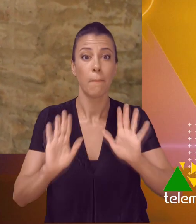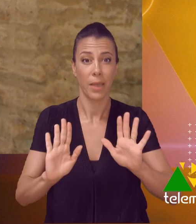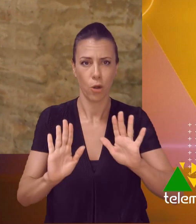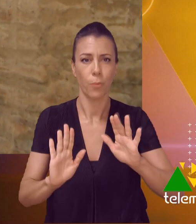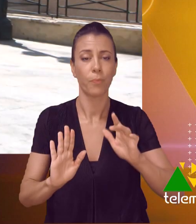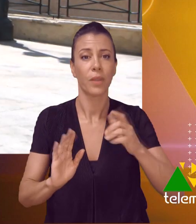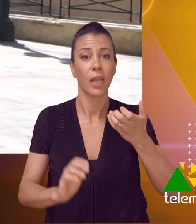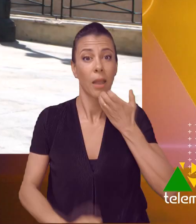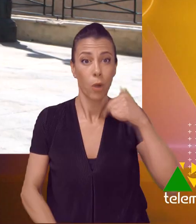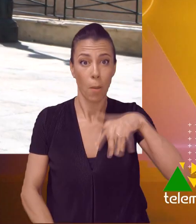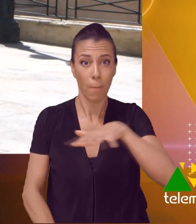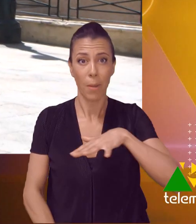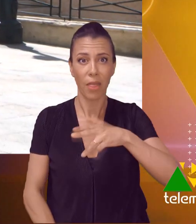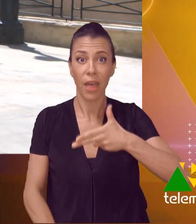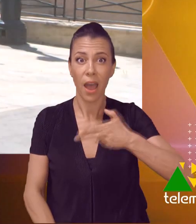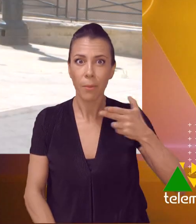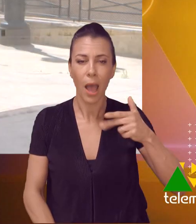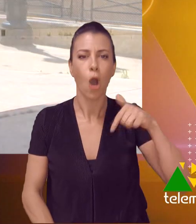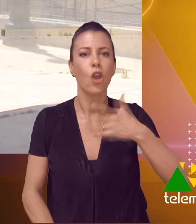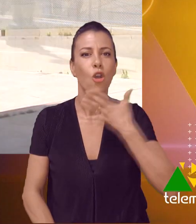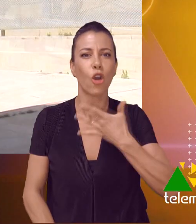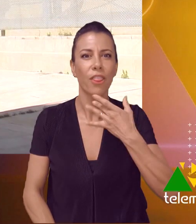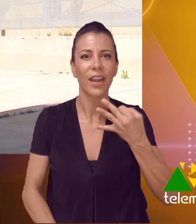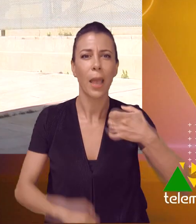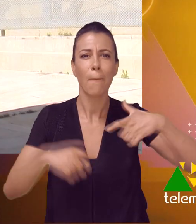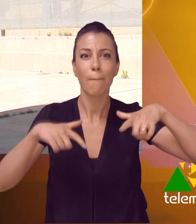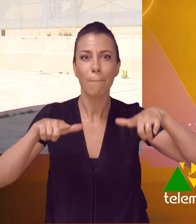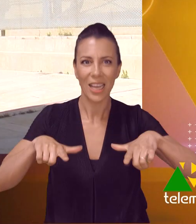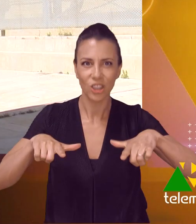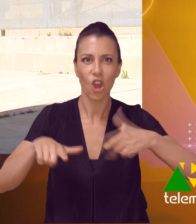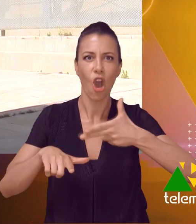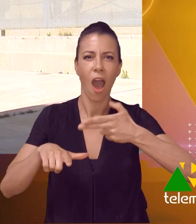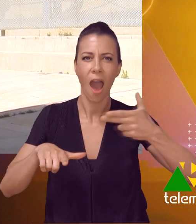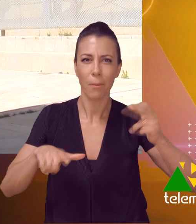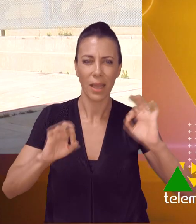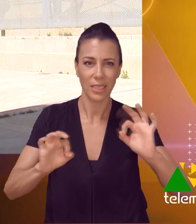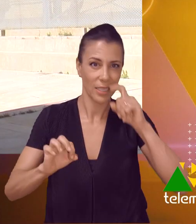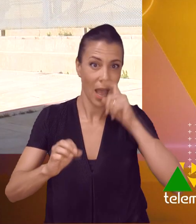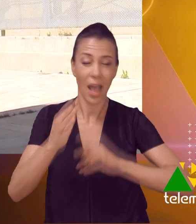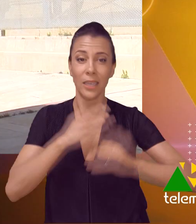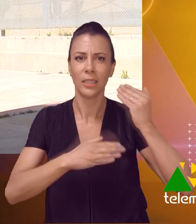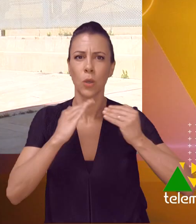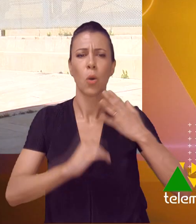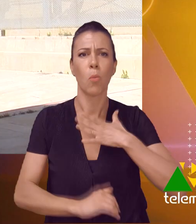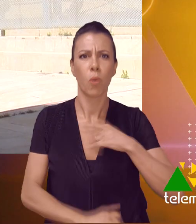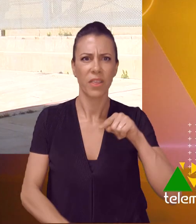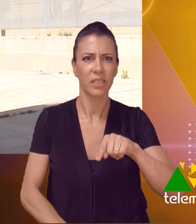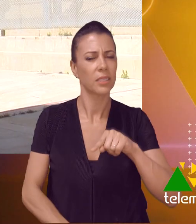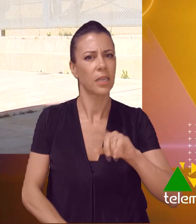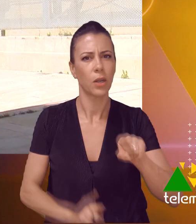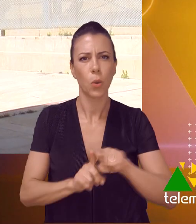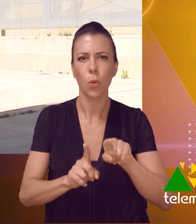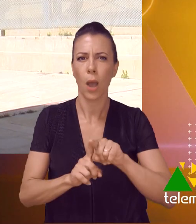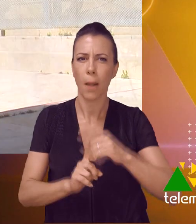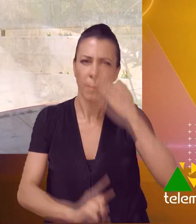en la Plaza de Armas, hoy vamos a conocer el patio de armas antiguo, que podría ser también una de las partes principales